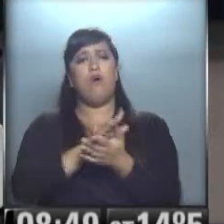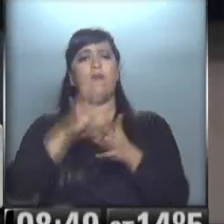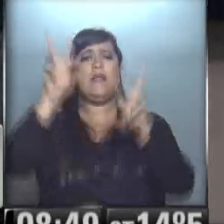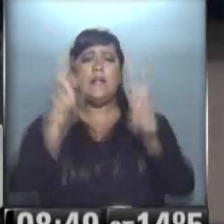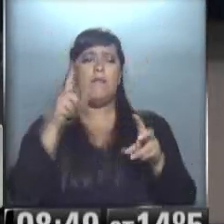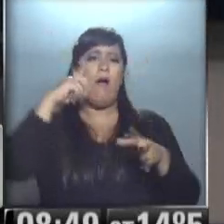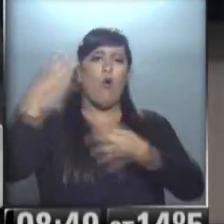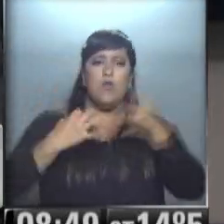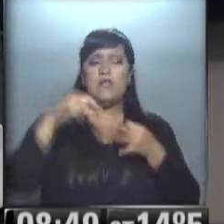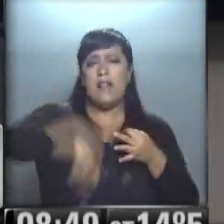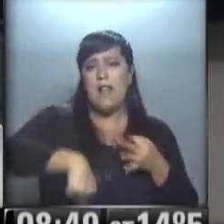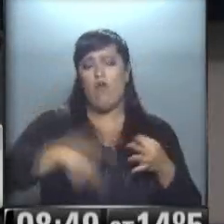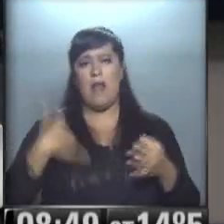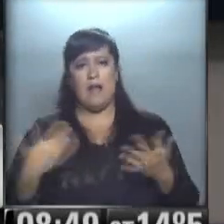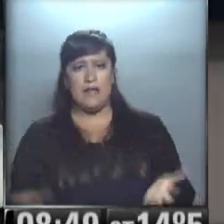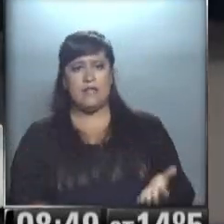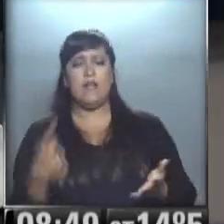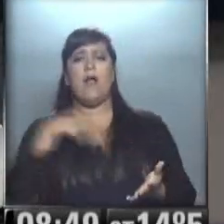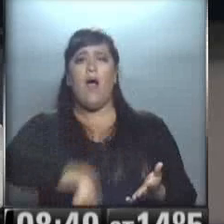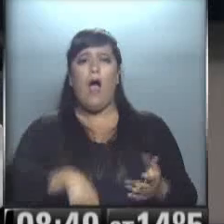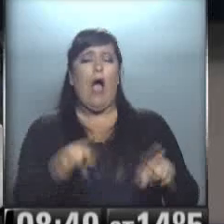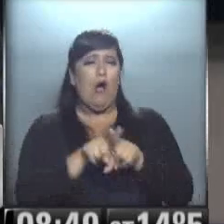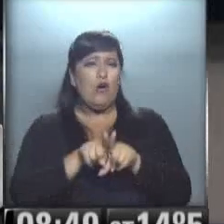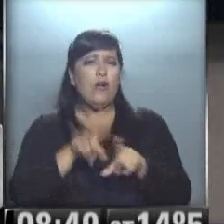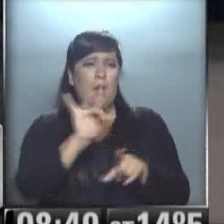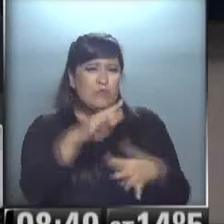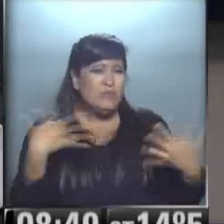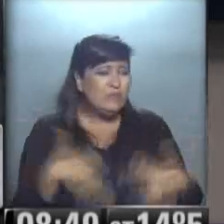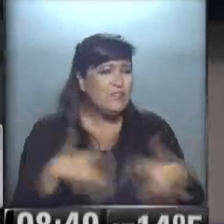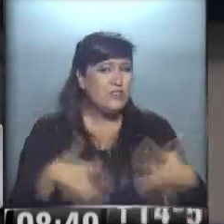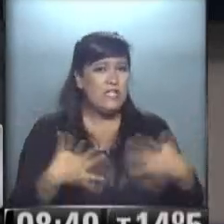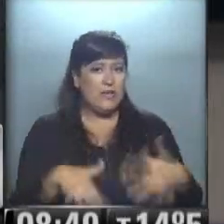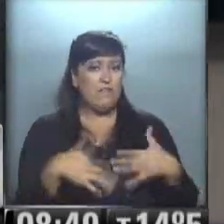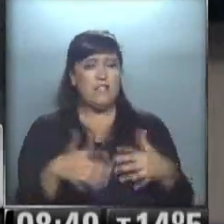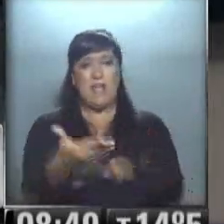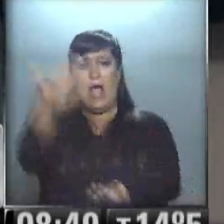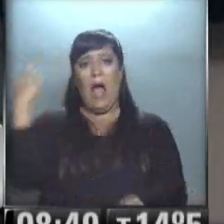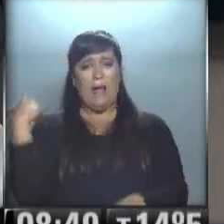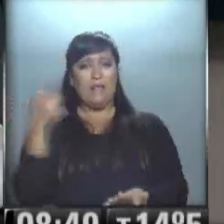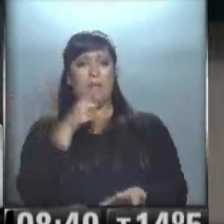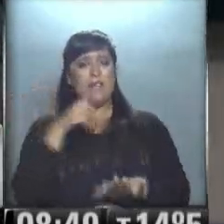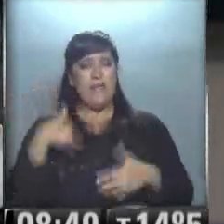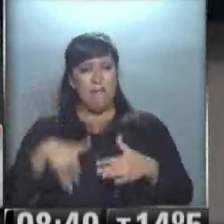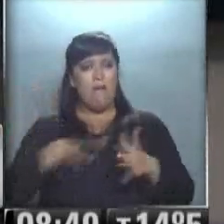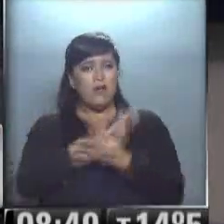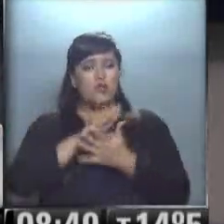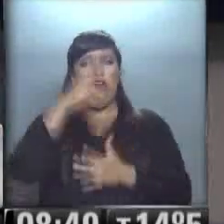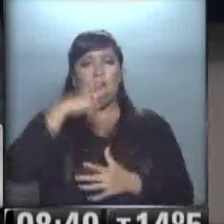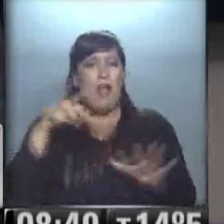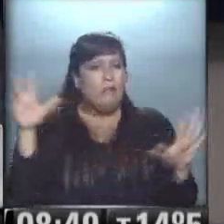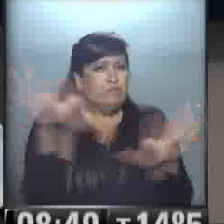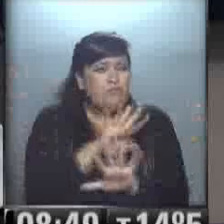Argentina en este panorama que está mucho más cerrado mucho más oscuro de lo que estaba hasta el día de ayer y en el que evidentemente